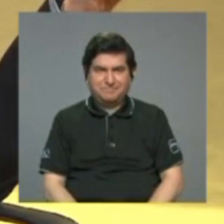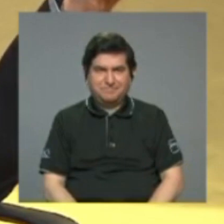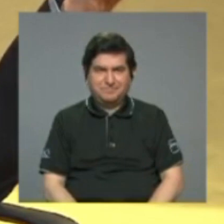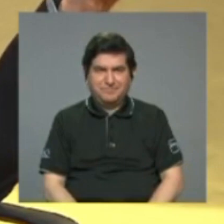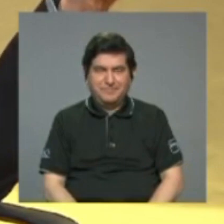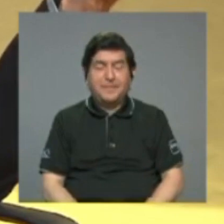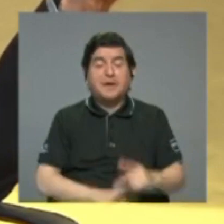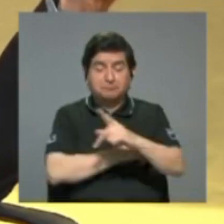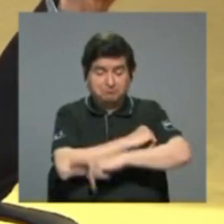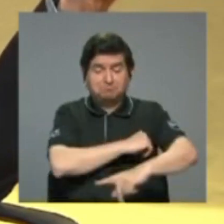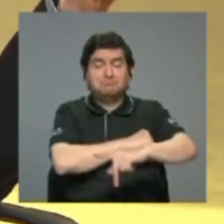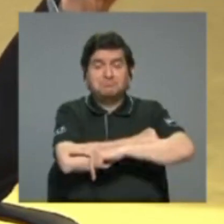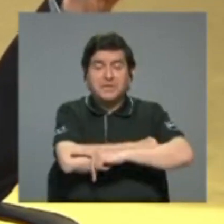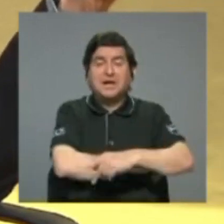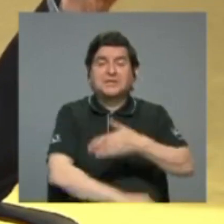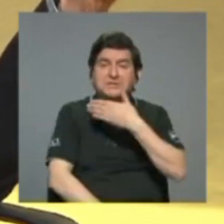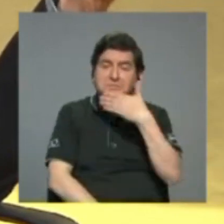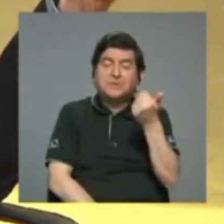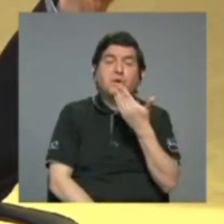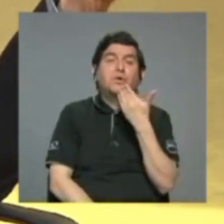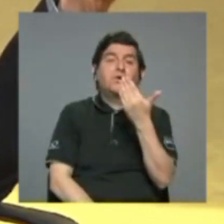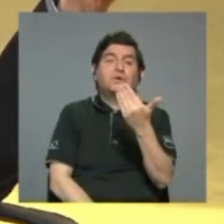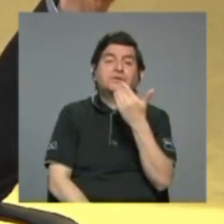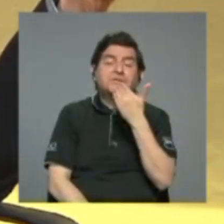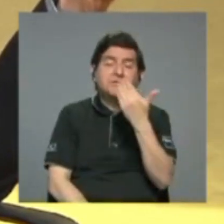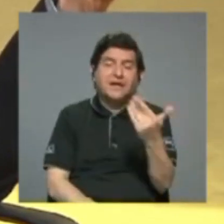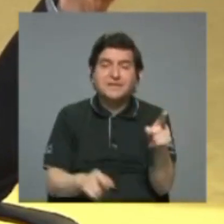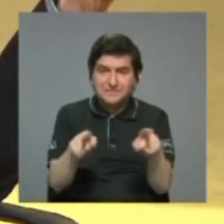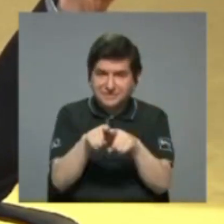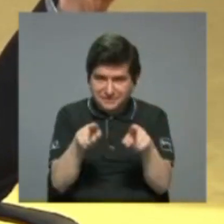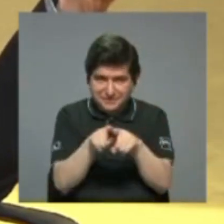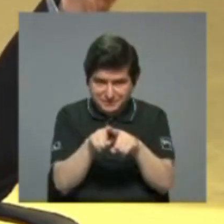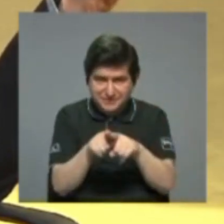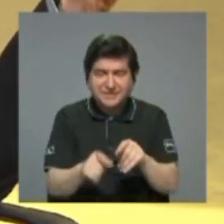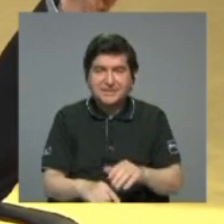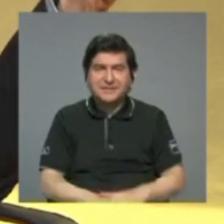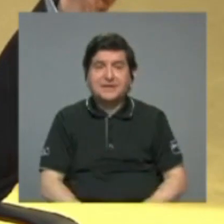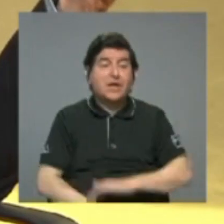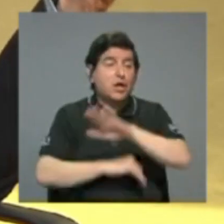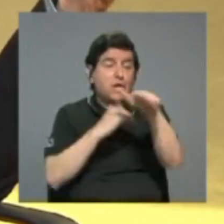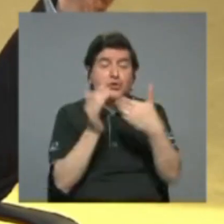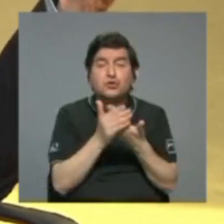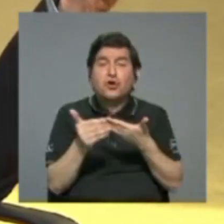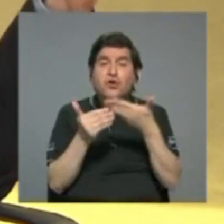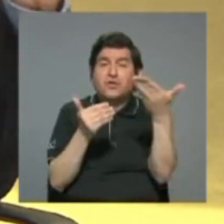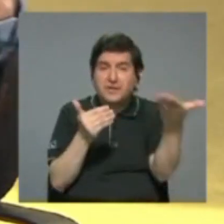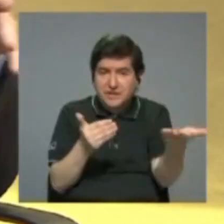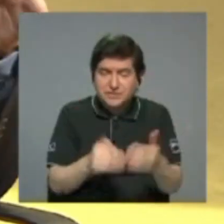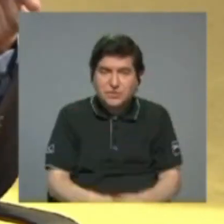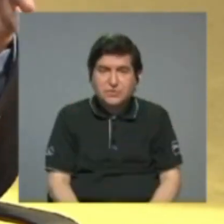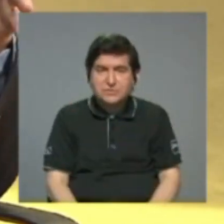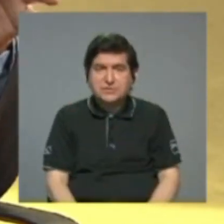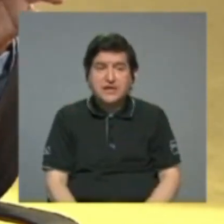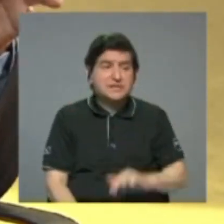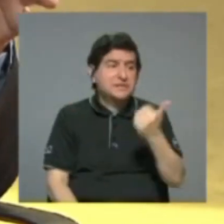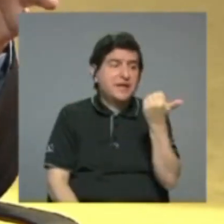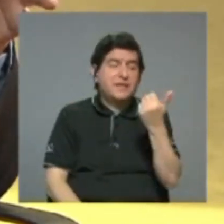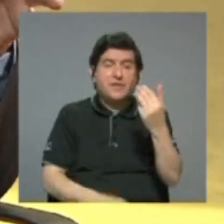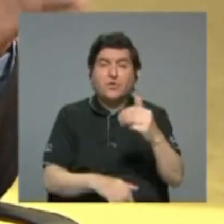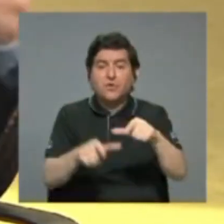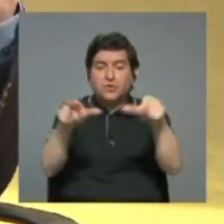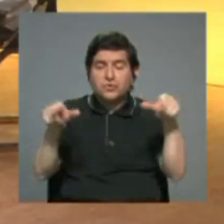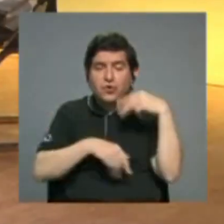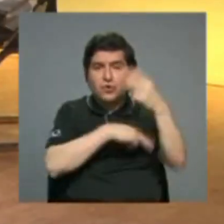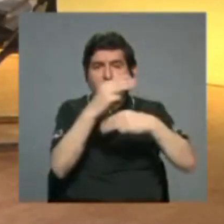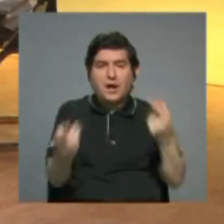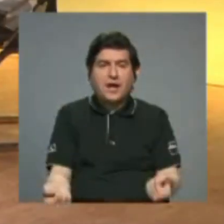es un país mejor gracias a todas las cosas que nos vienen del resto del mundo, sobre